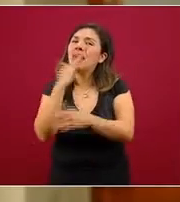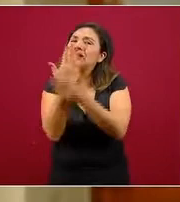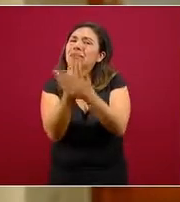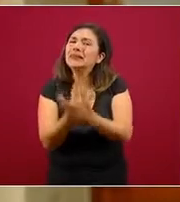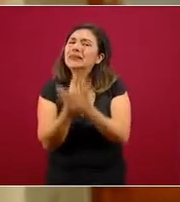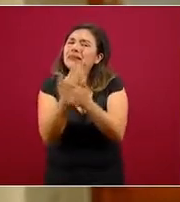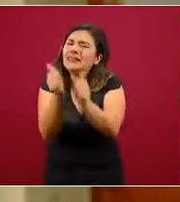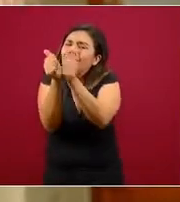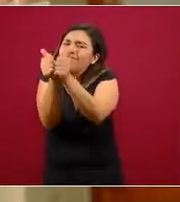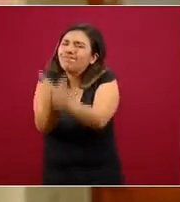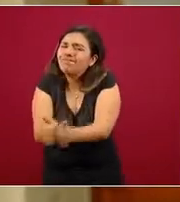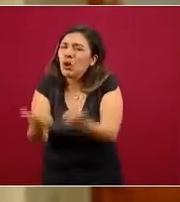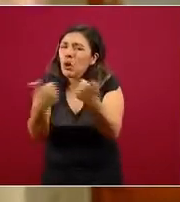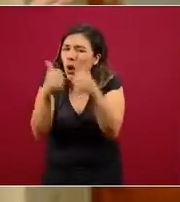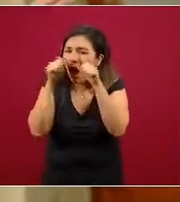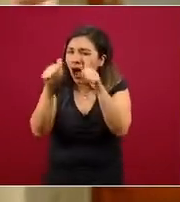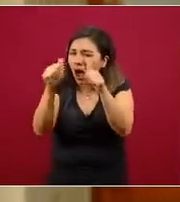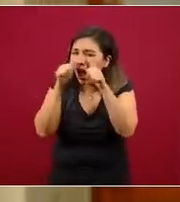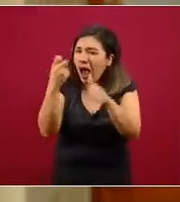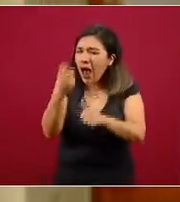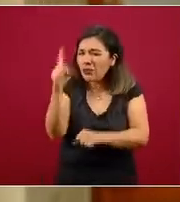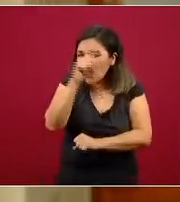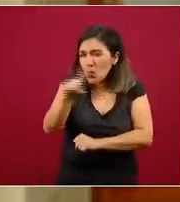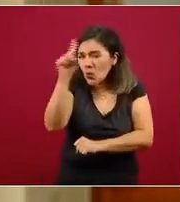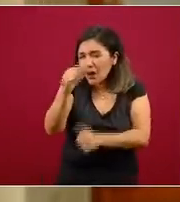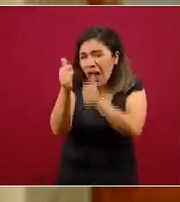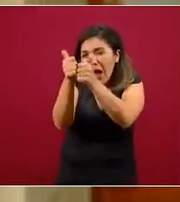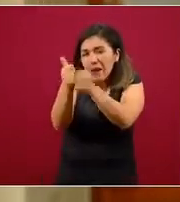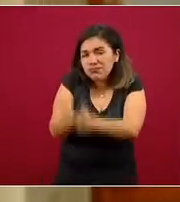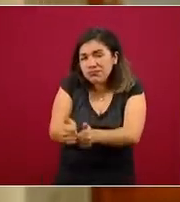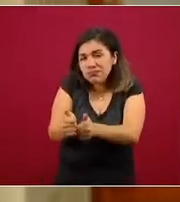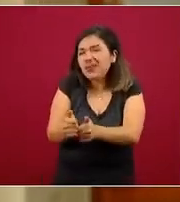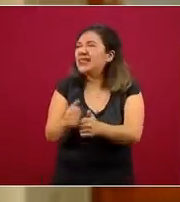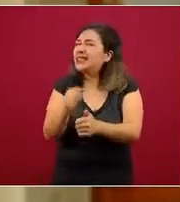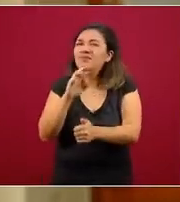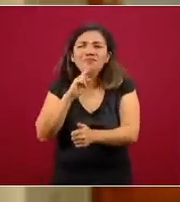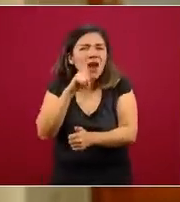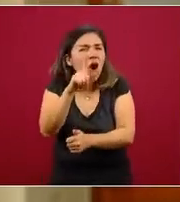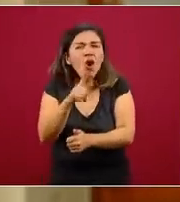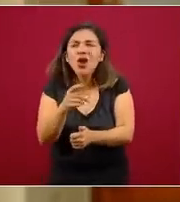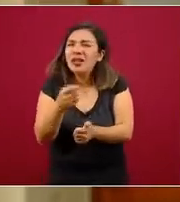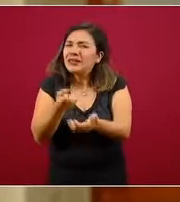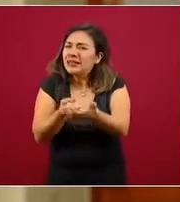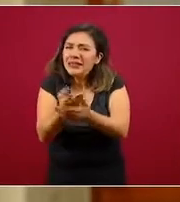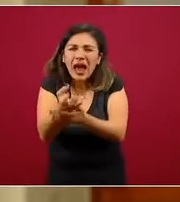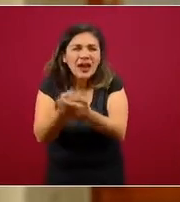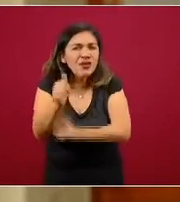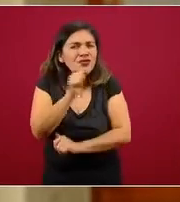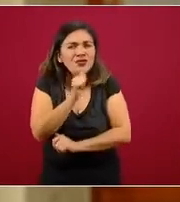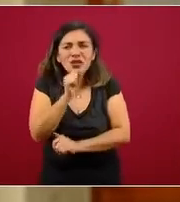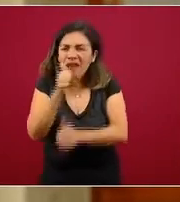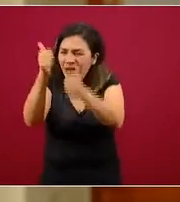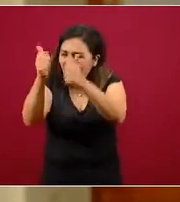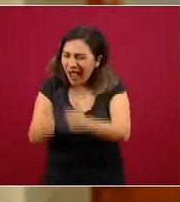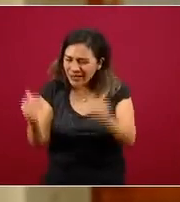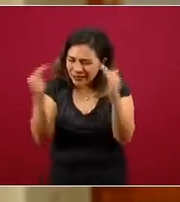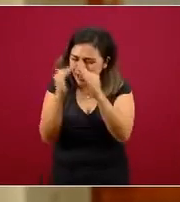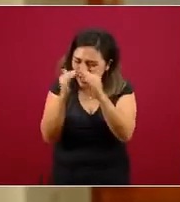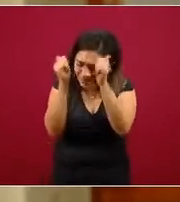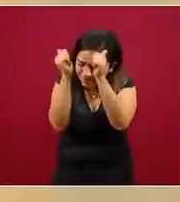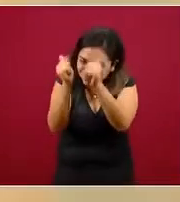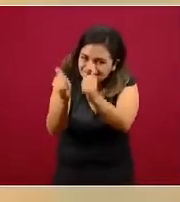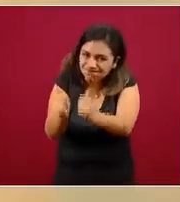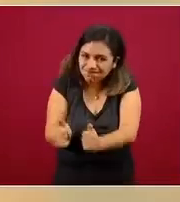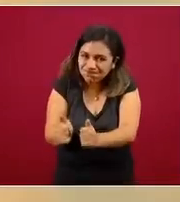de atender este tipo de disposiciones, tratar en la medida de lo posible todavía quedarse en